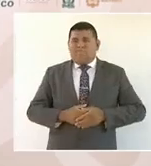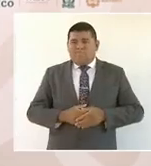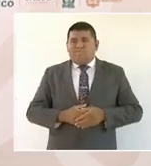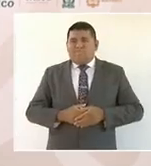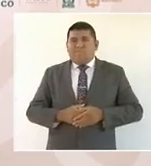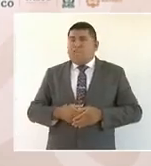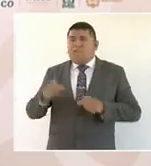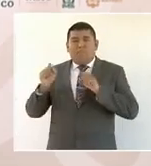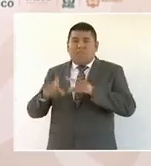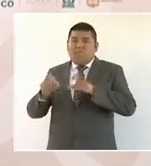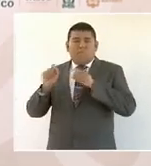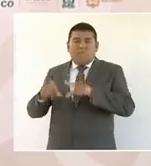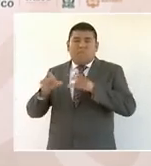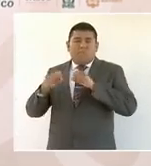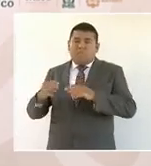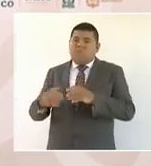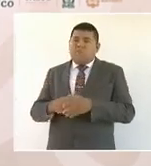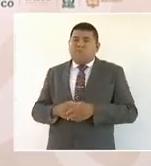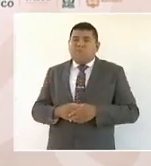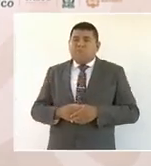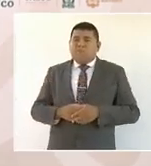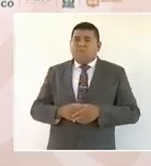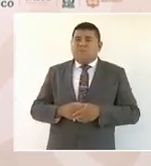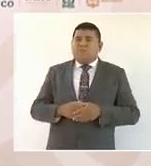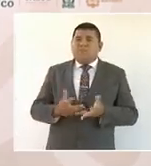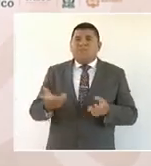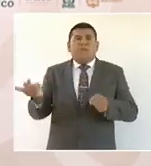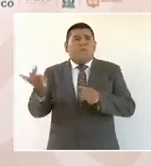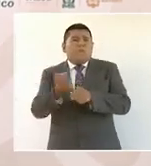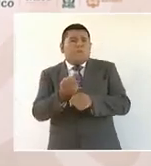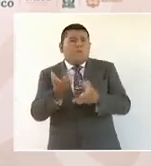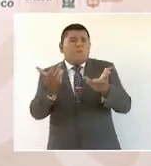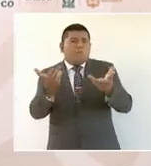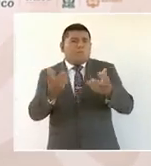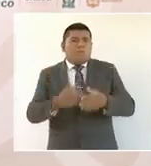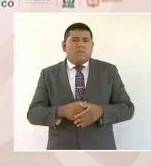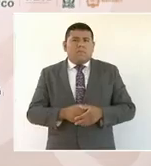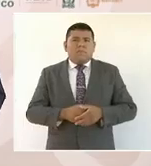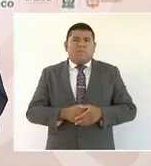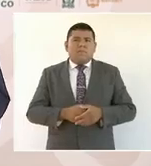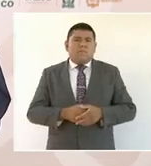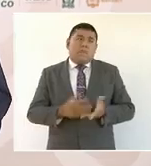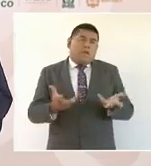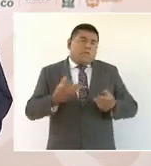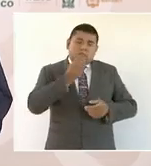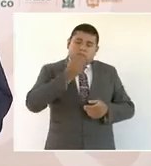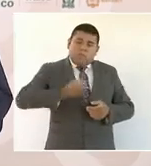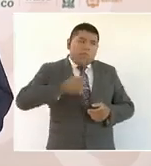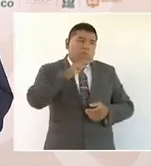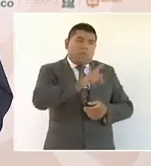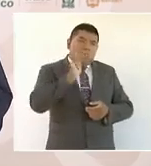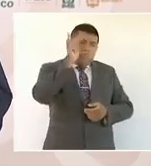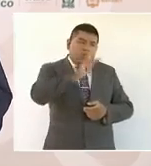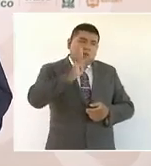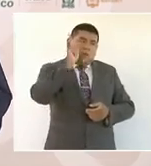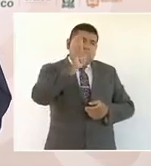Siempre era lo mismo, no pasaron el examen.